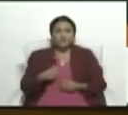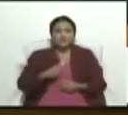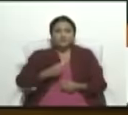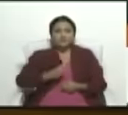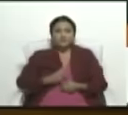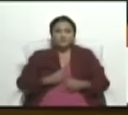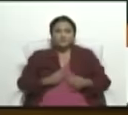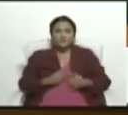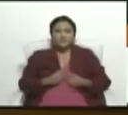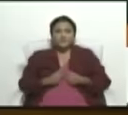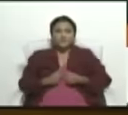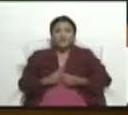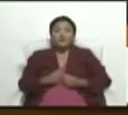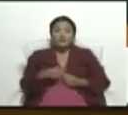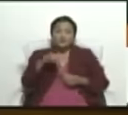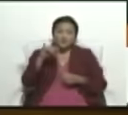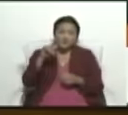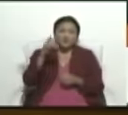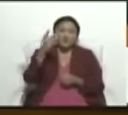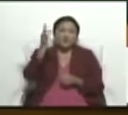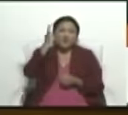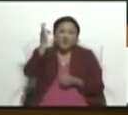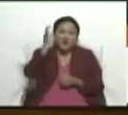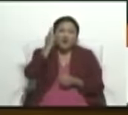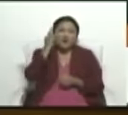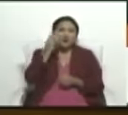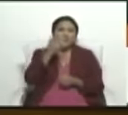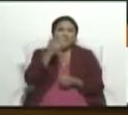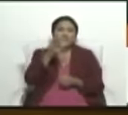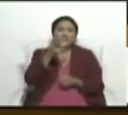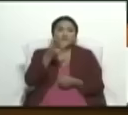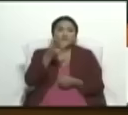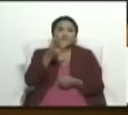los fiscales que emprendieron la investigación totalmente